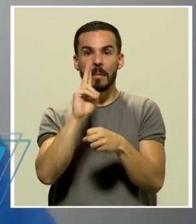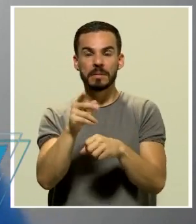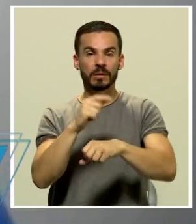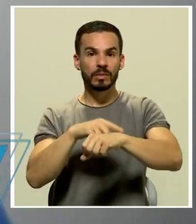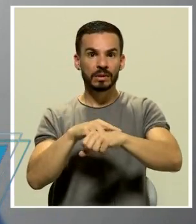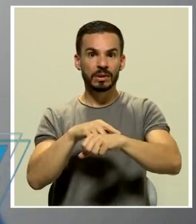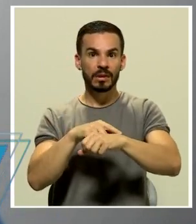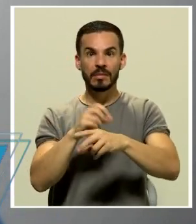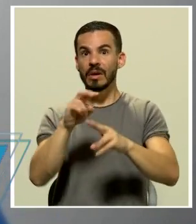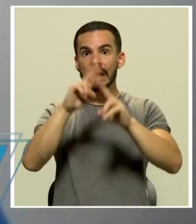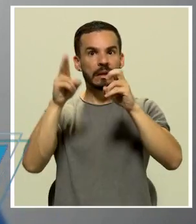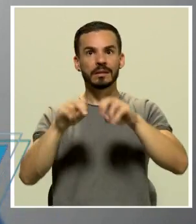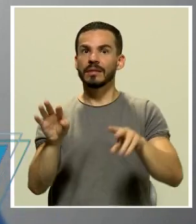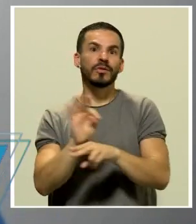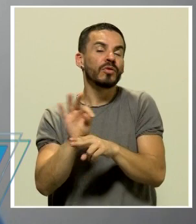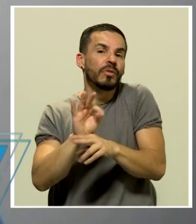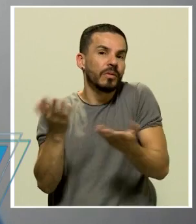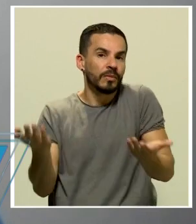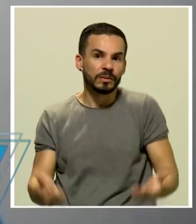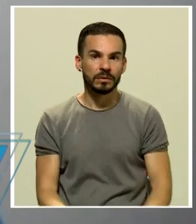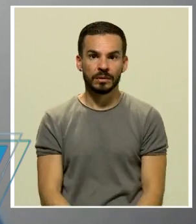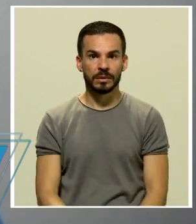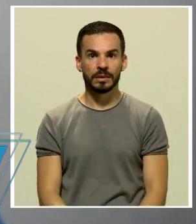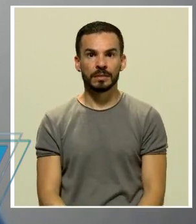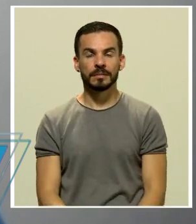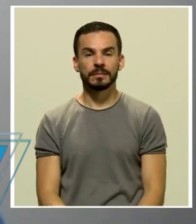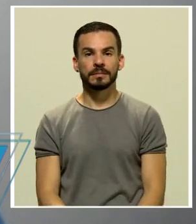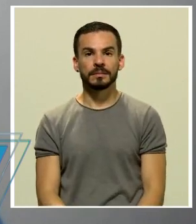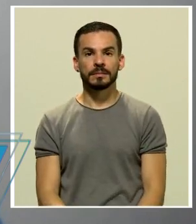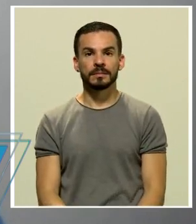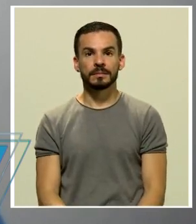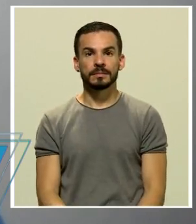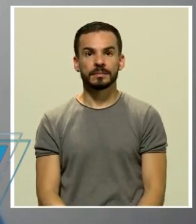la Internet no funciona, sencillamente no funciona.